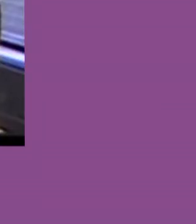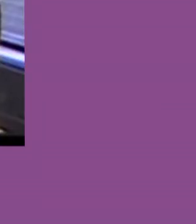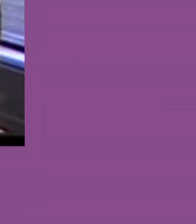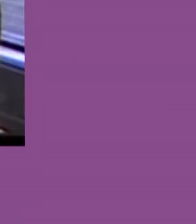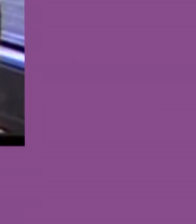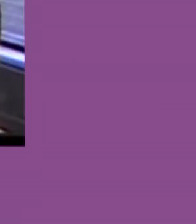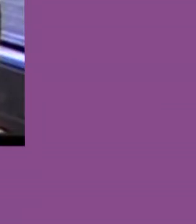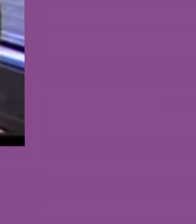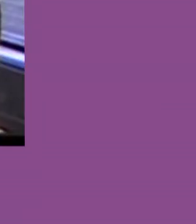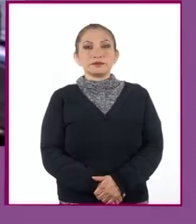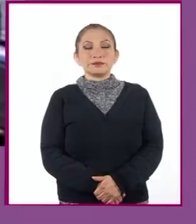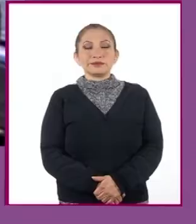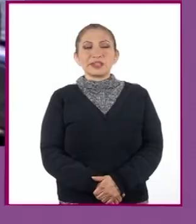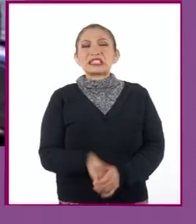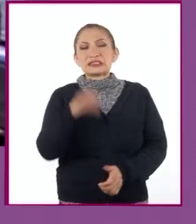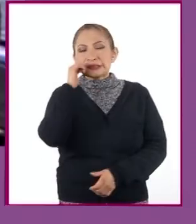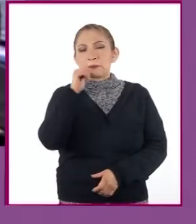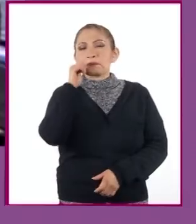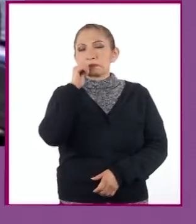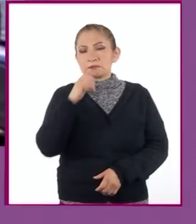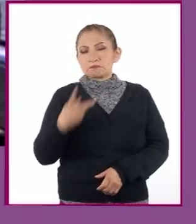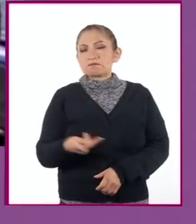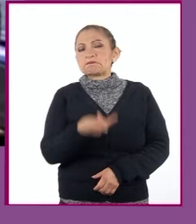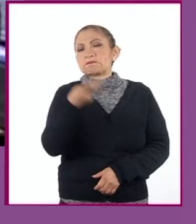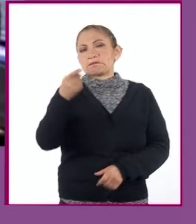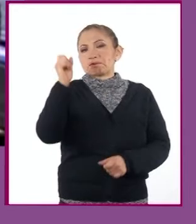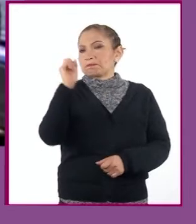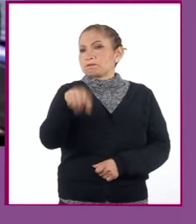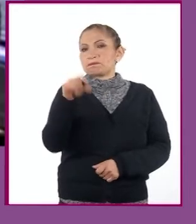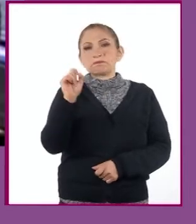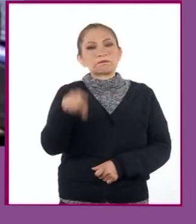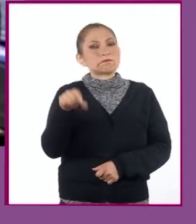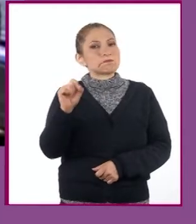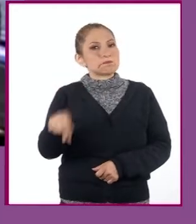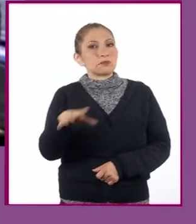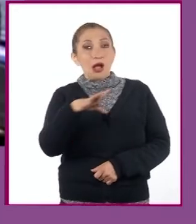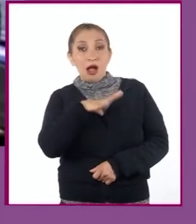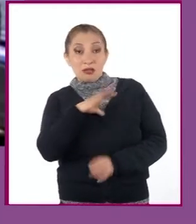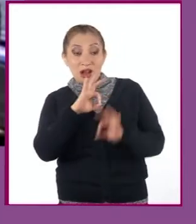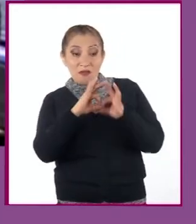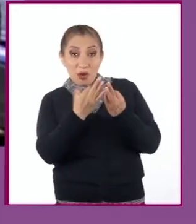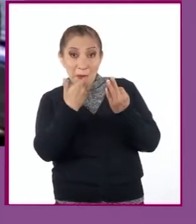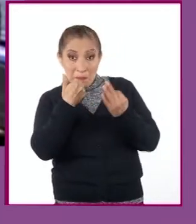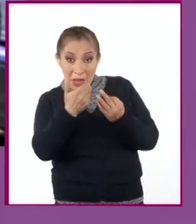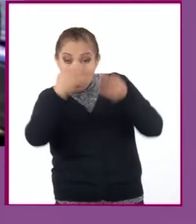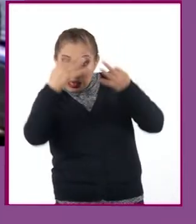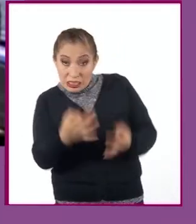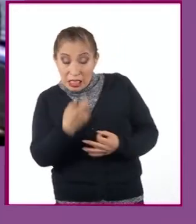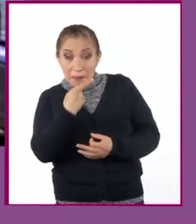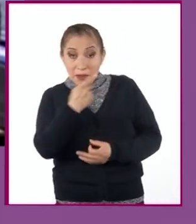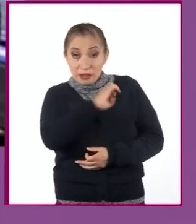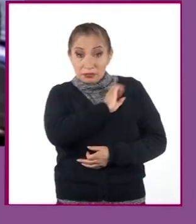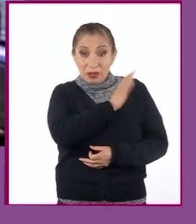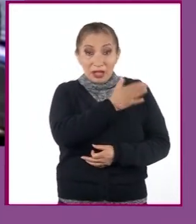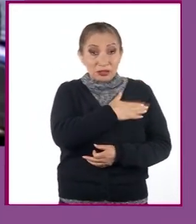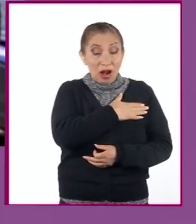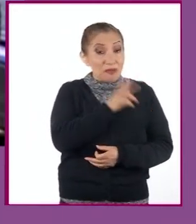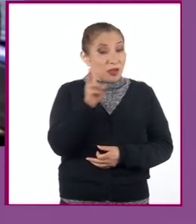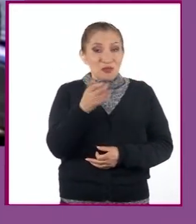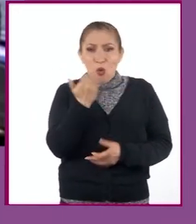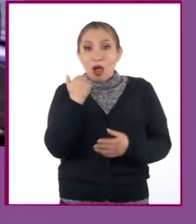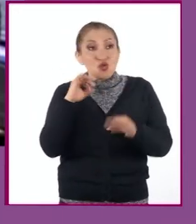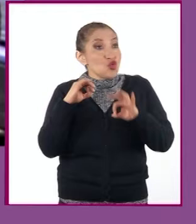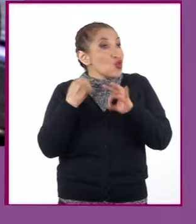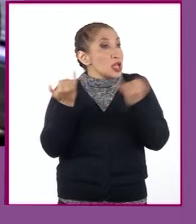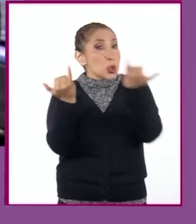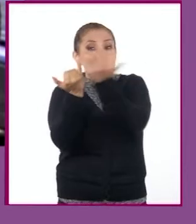Bueno, esa es una de las preguntas que surgen constantemente, si hay una forma correcta de hablar el español, y lo cierto es que no la